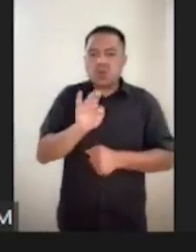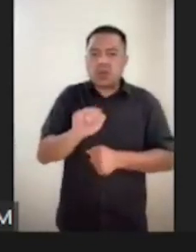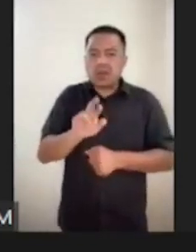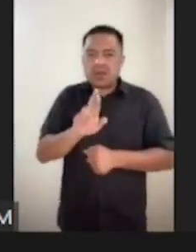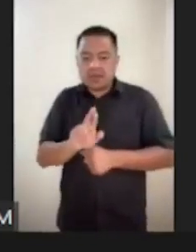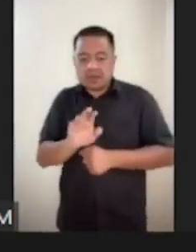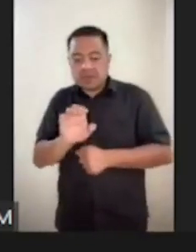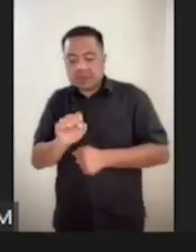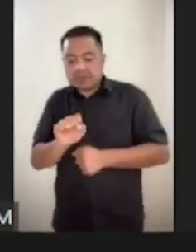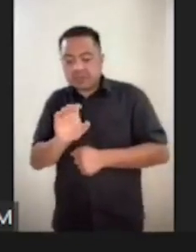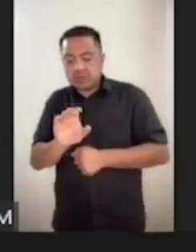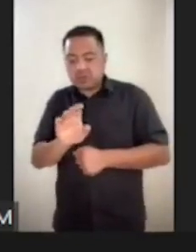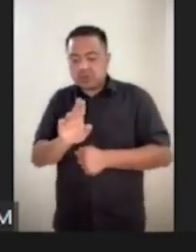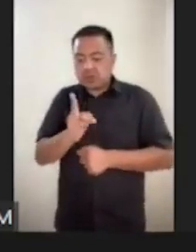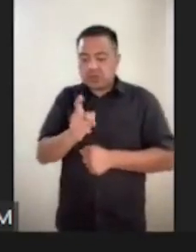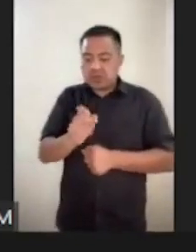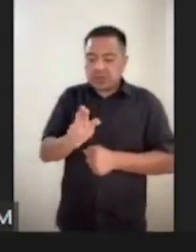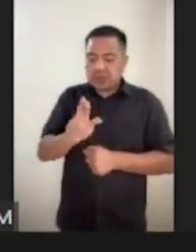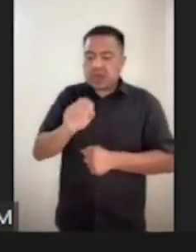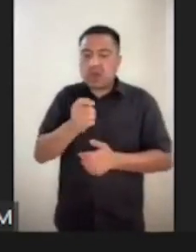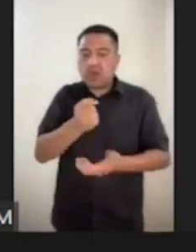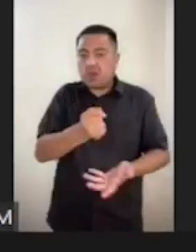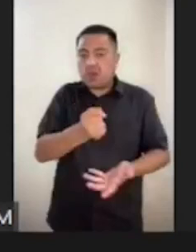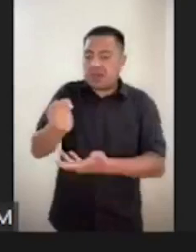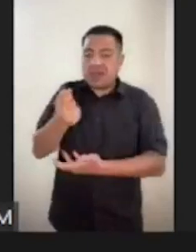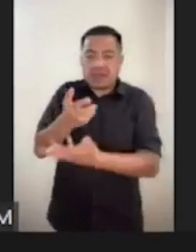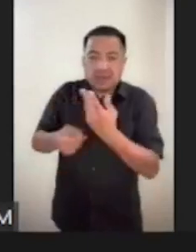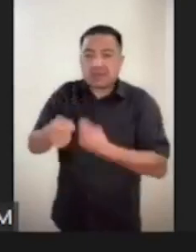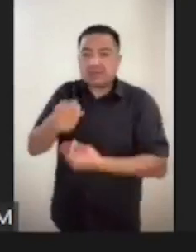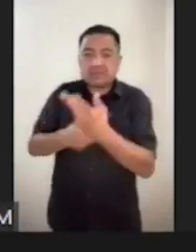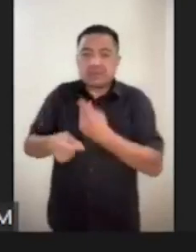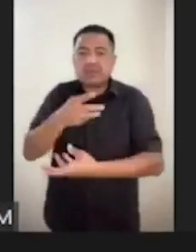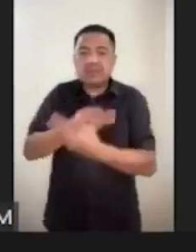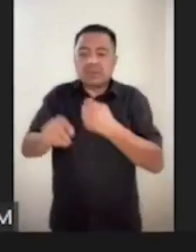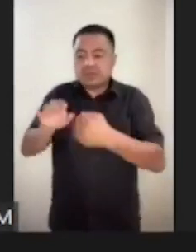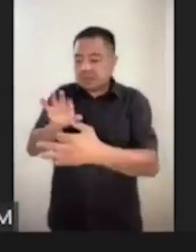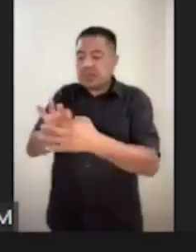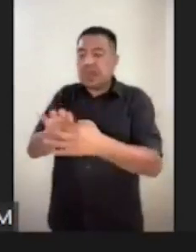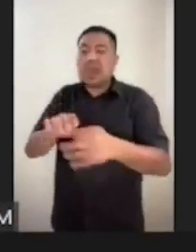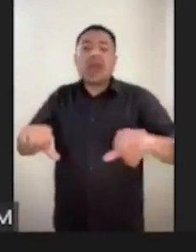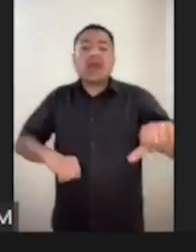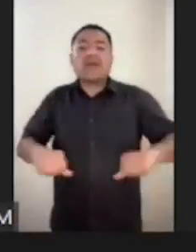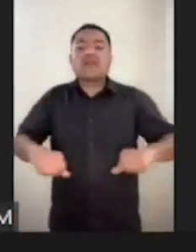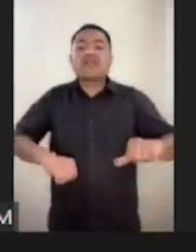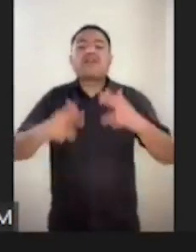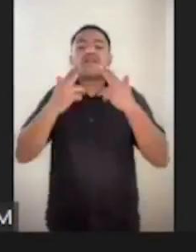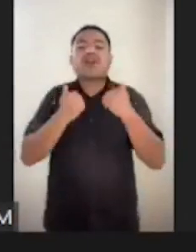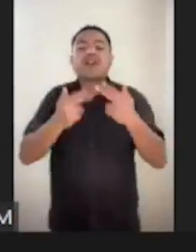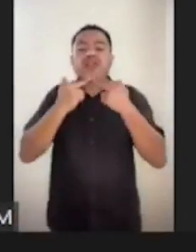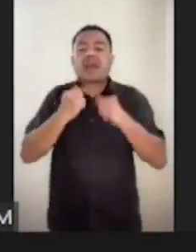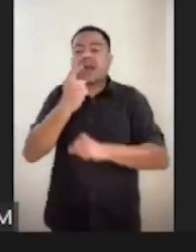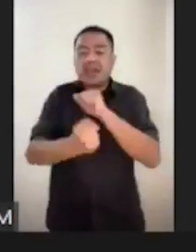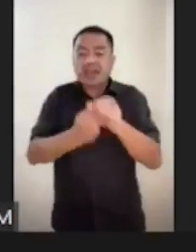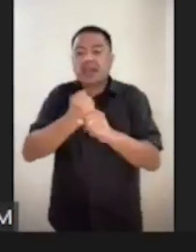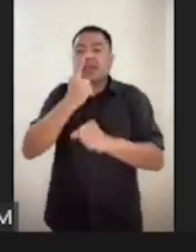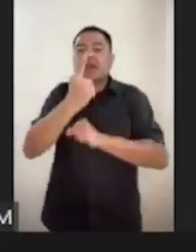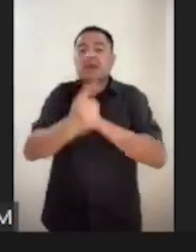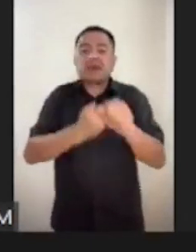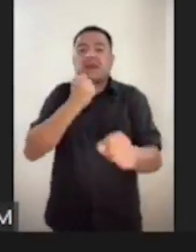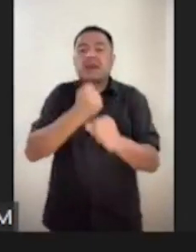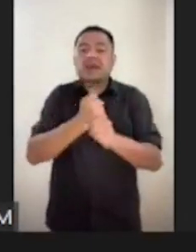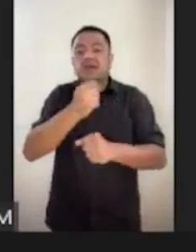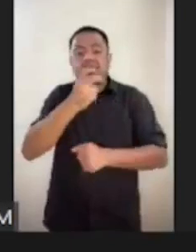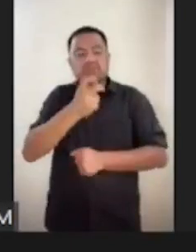Escudero en los presupuestos de egresos correspondientes a los ejercicios fiscales de los años cuyo pago se